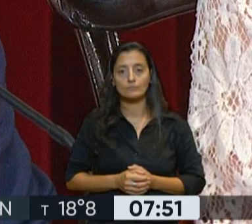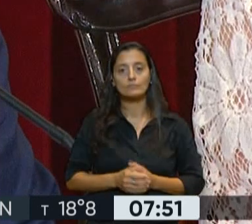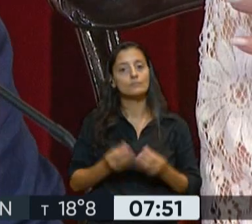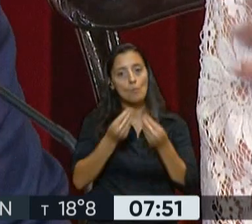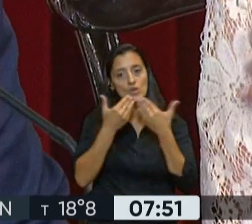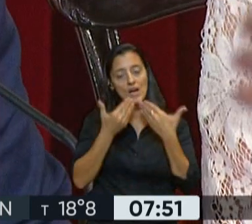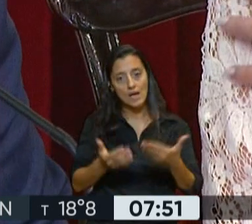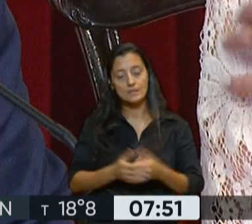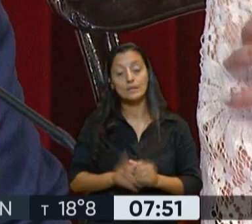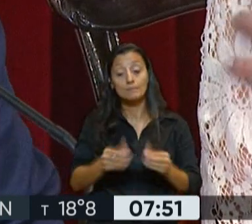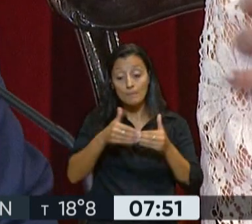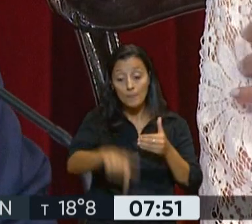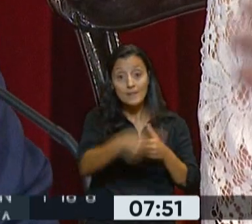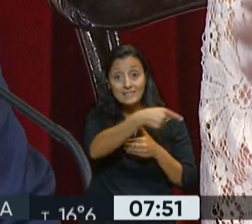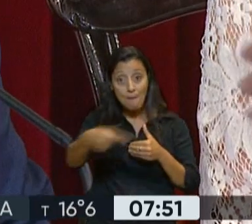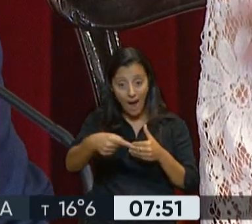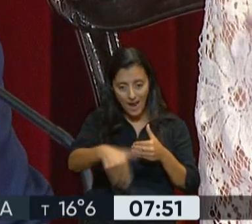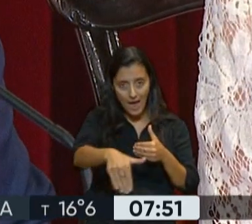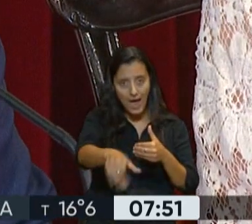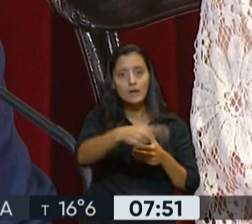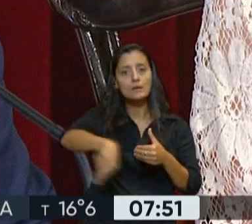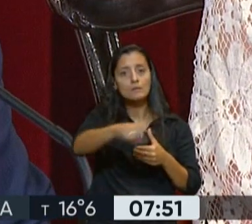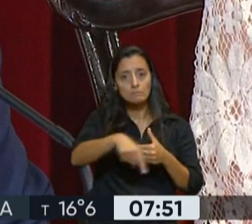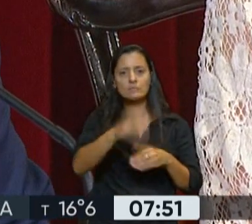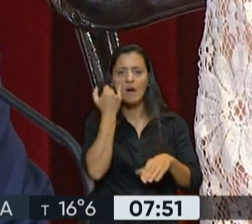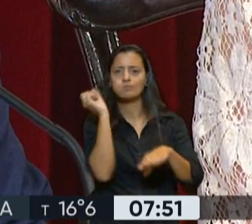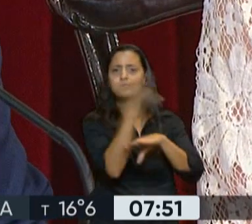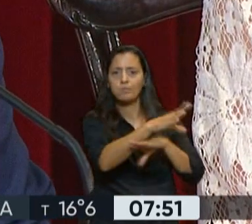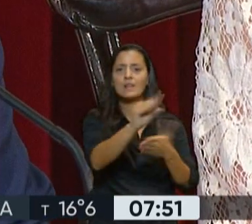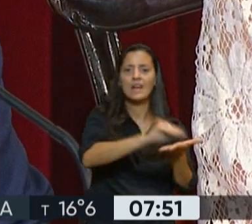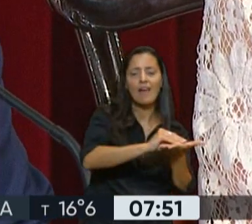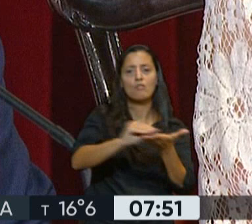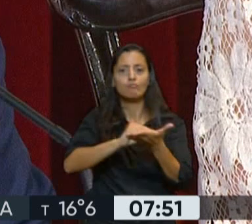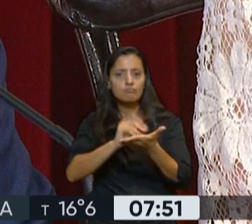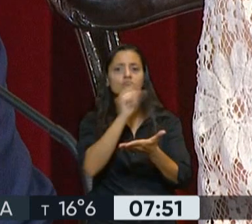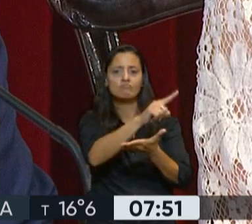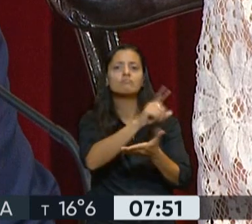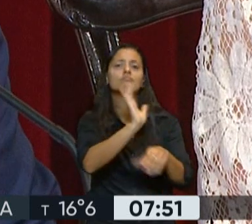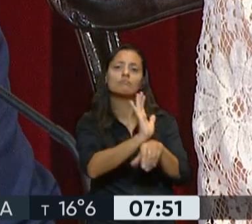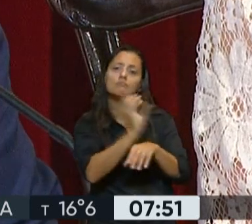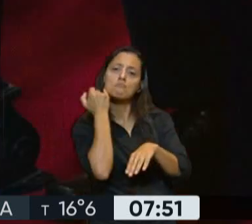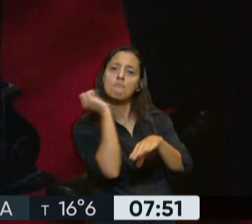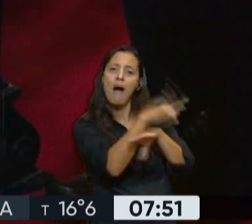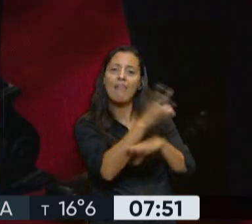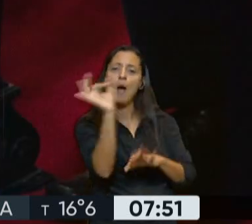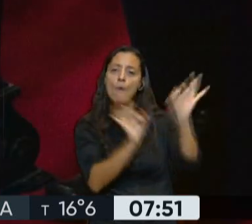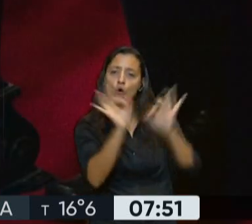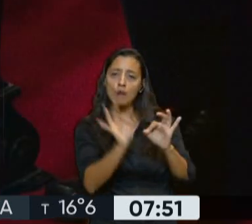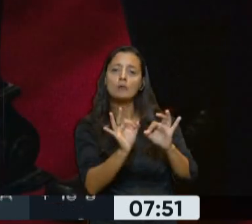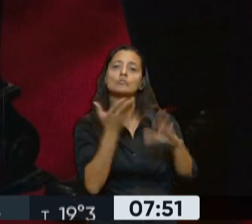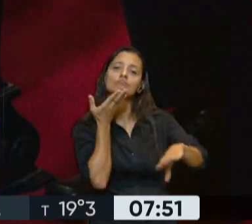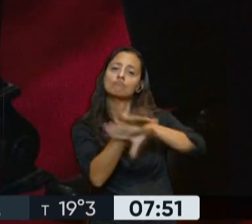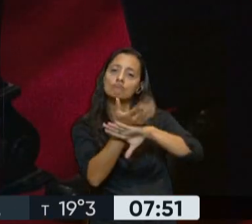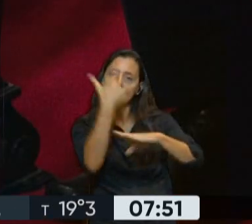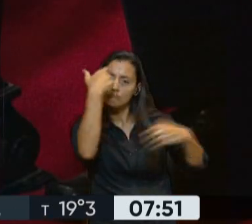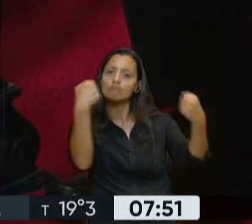Muchas gracias. A partir de esta semana esperamos que esté en manos de los legisladores y las legisladoras nacionales considerar la aprobación